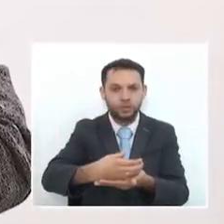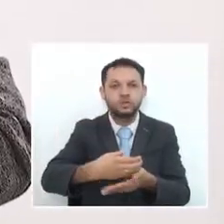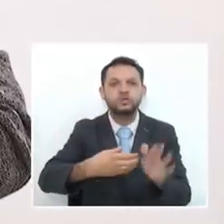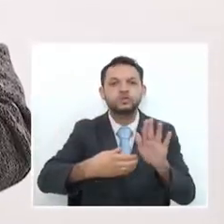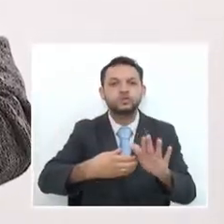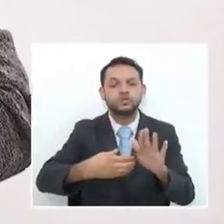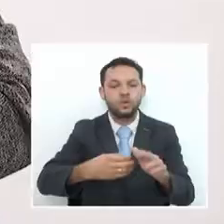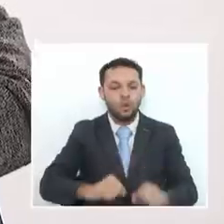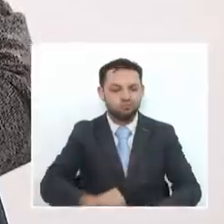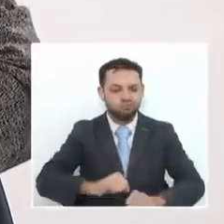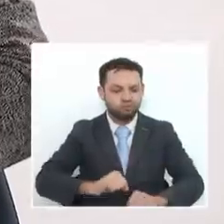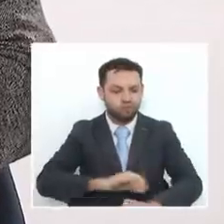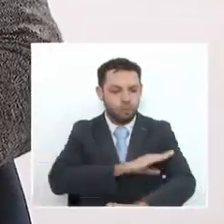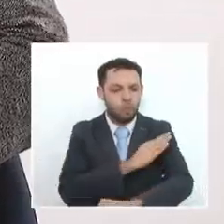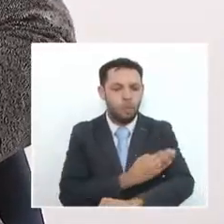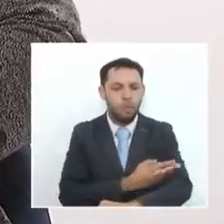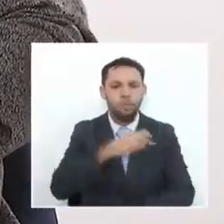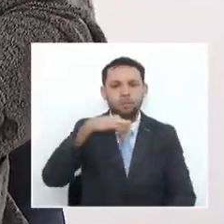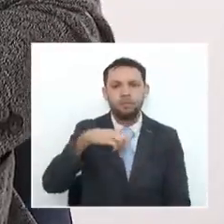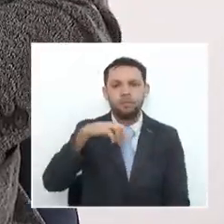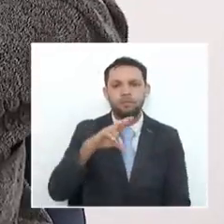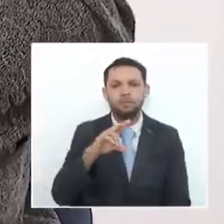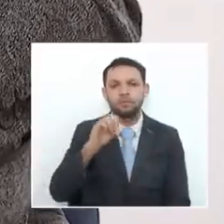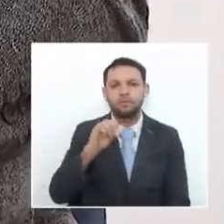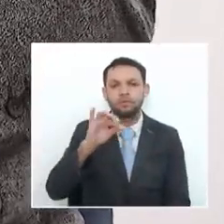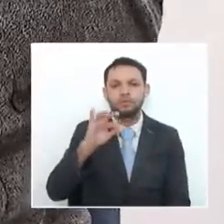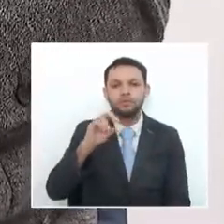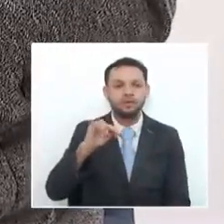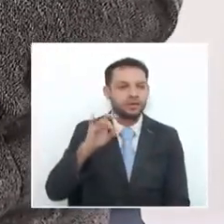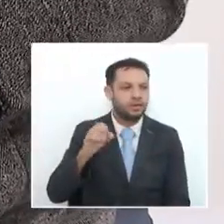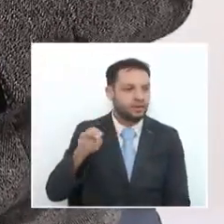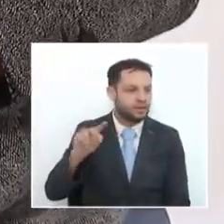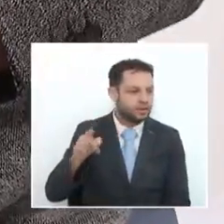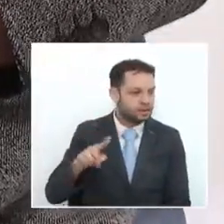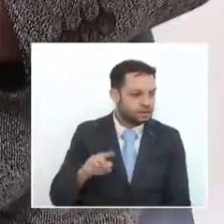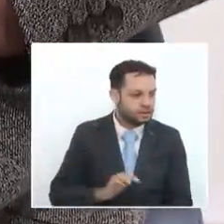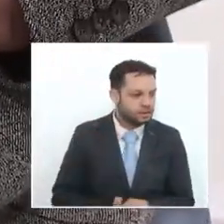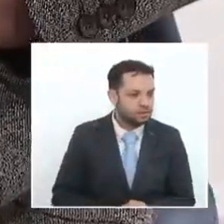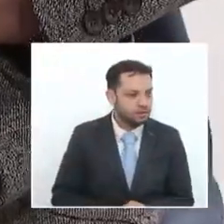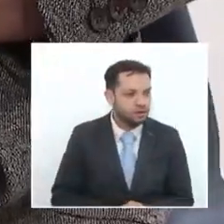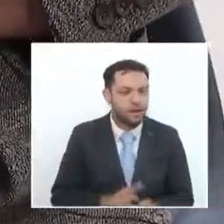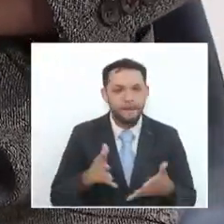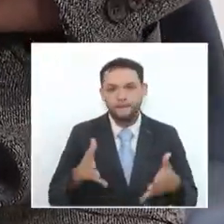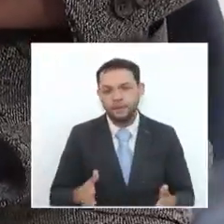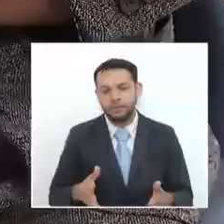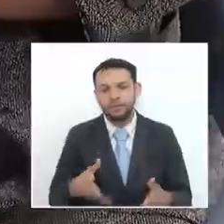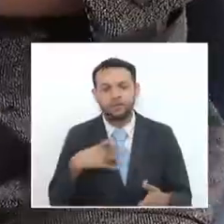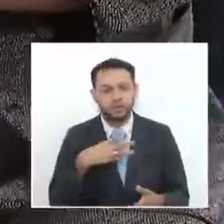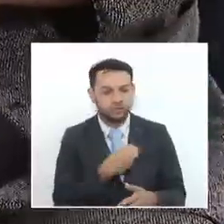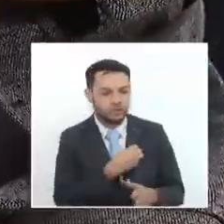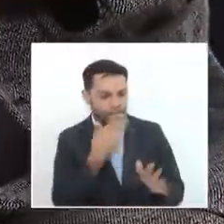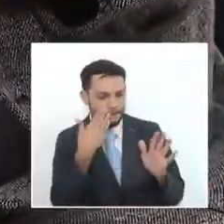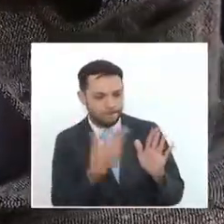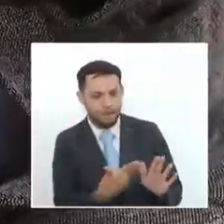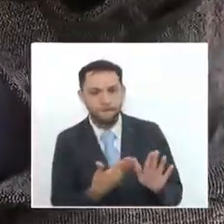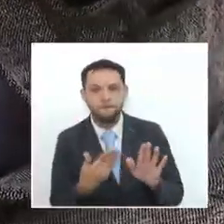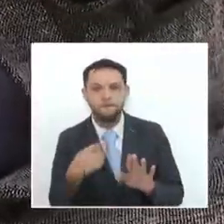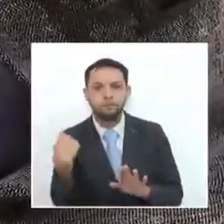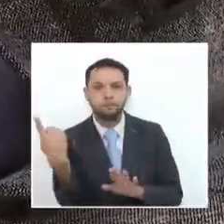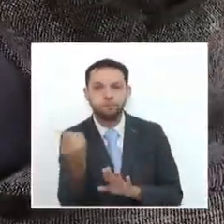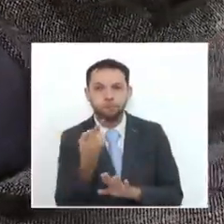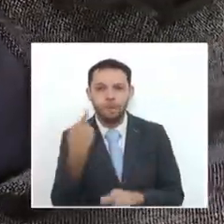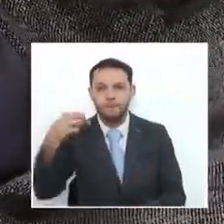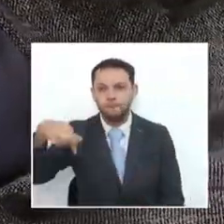una proteína vegana. Bueno, ¿saben por qué yo les quiero mostrar este producto? Porque hemos visto las consecuencias de las proteínas generalmente